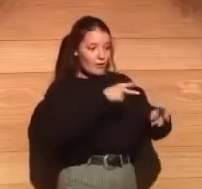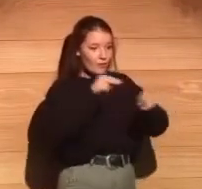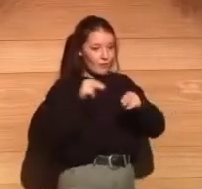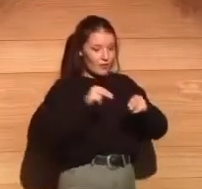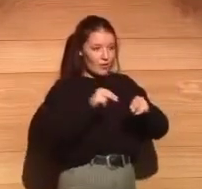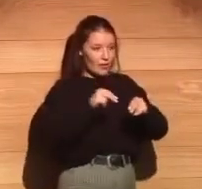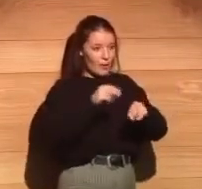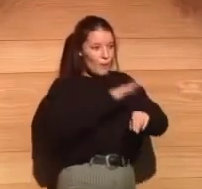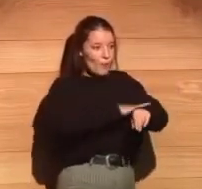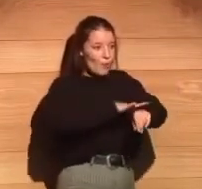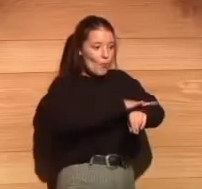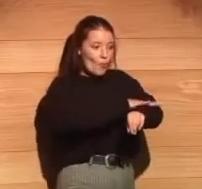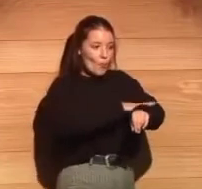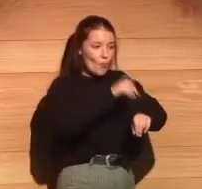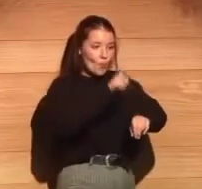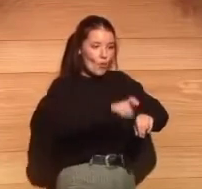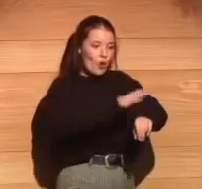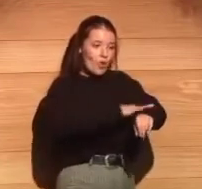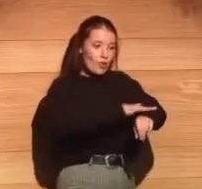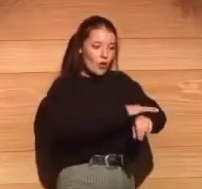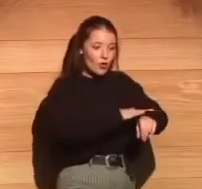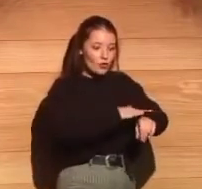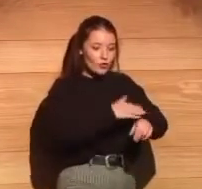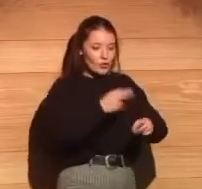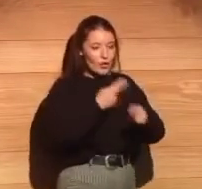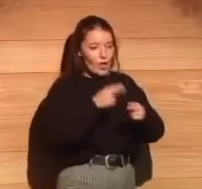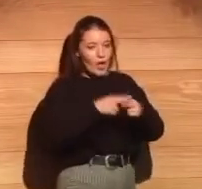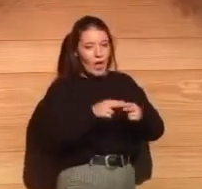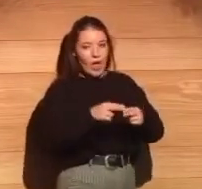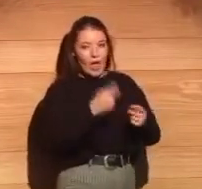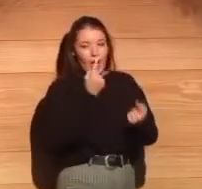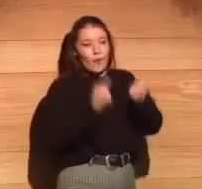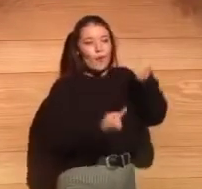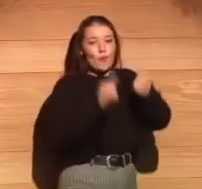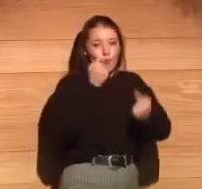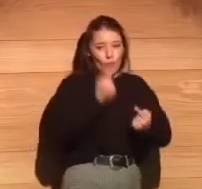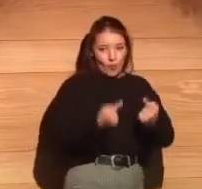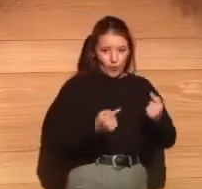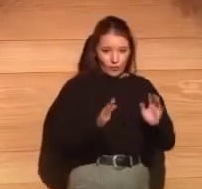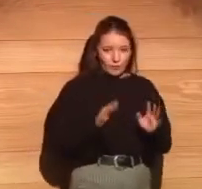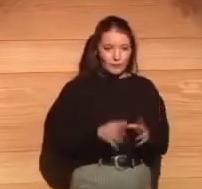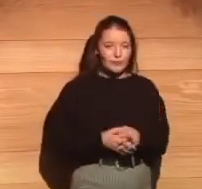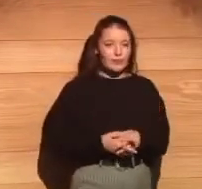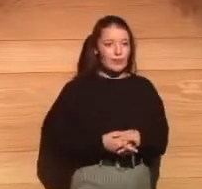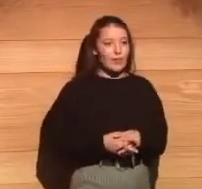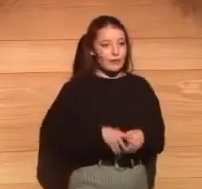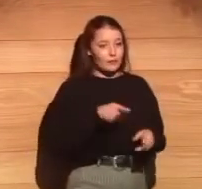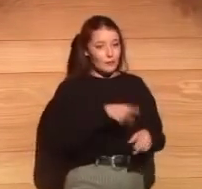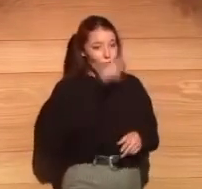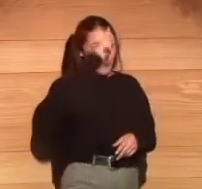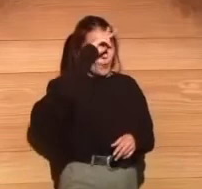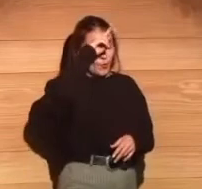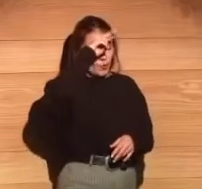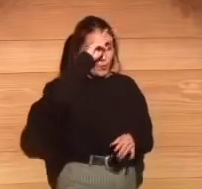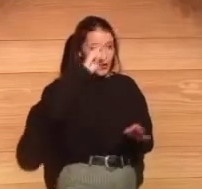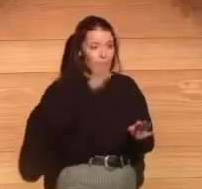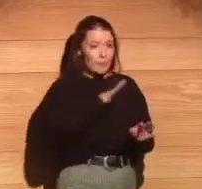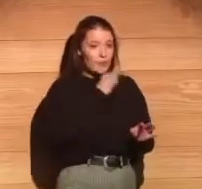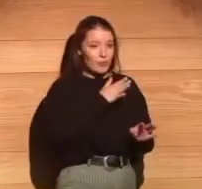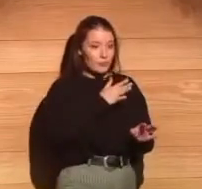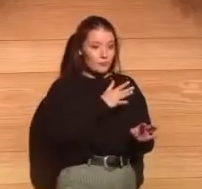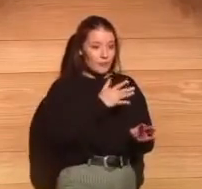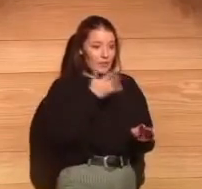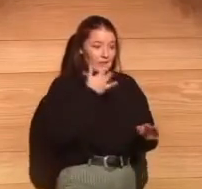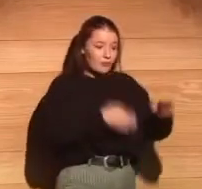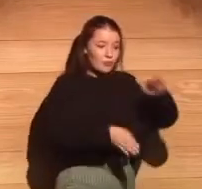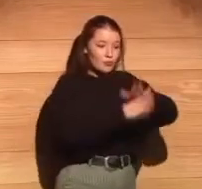políticos, precisamente inmersos en estas incompetencias o corrupciones. Algo que es muy preocupante, evidentemente, porque, ojo, si seguimos con